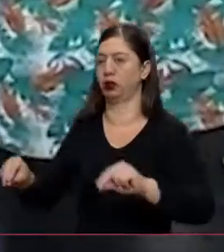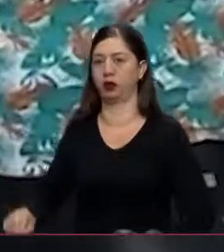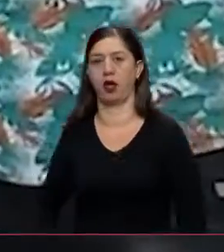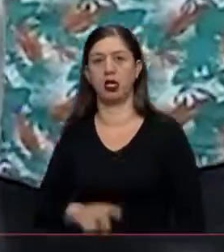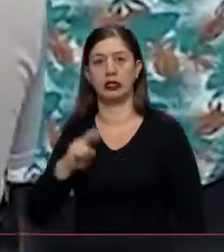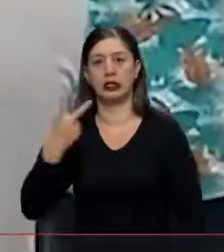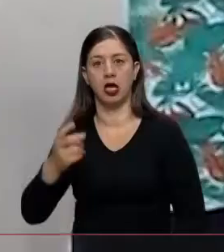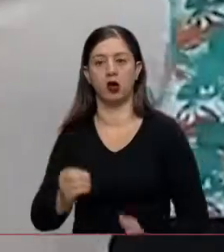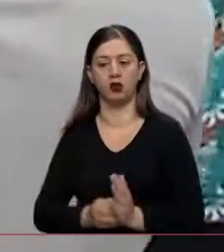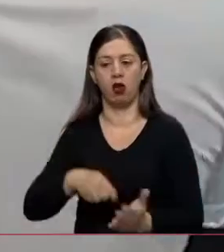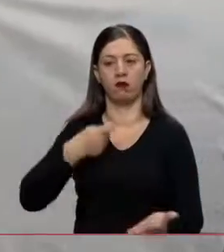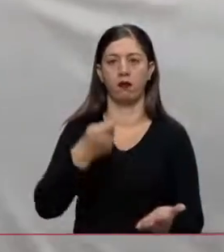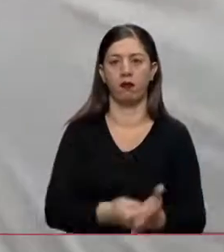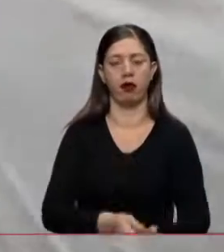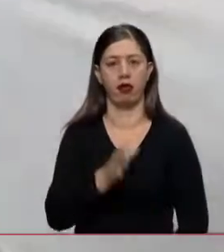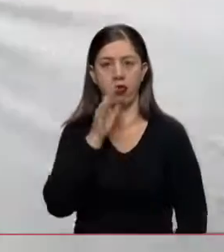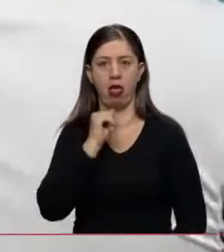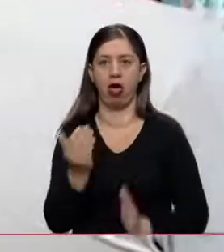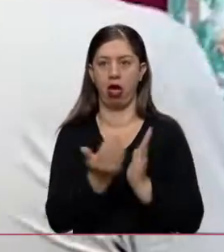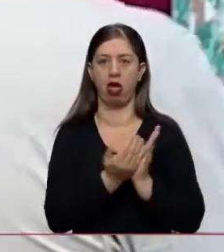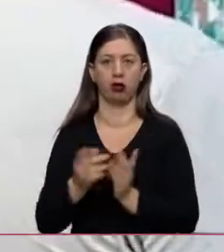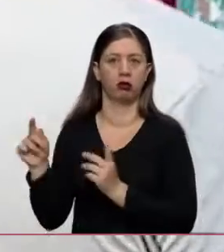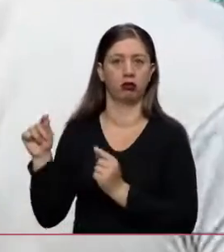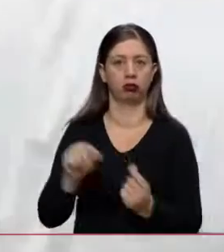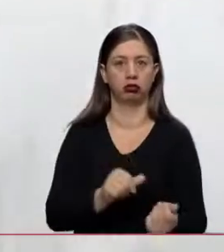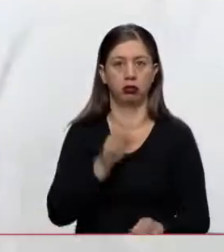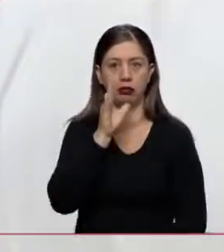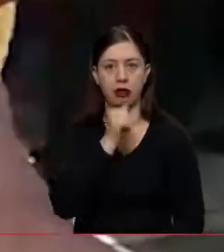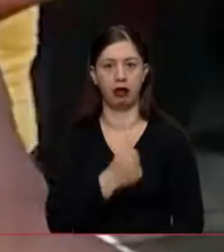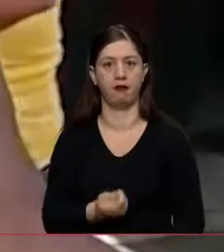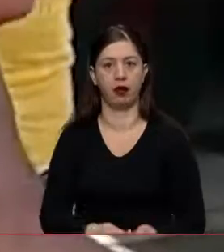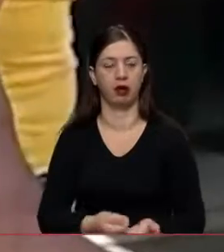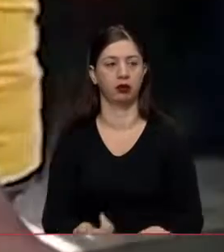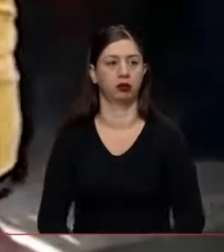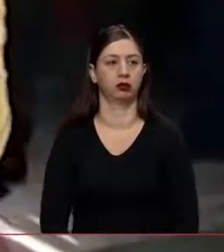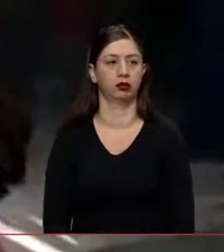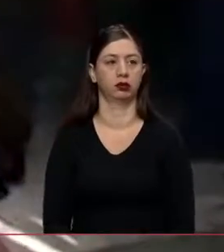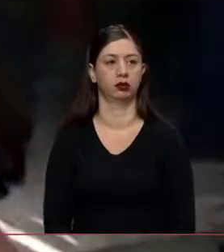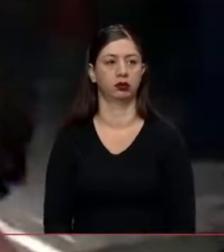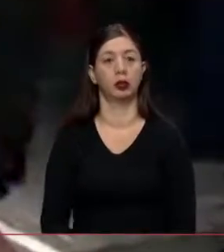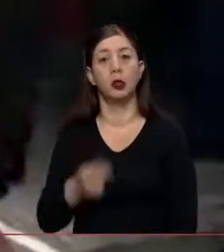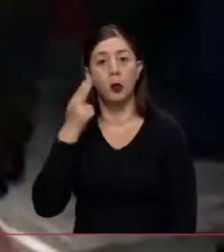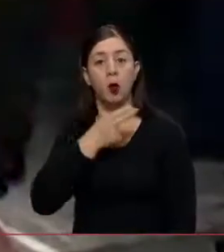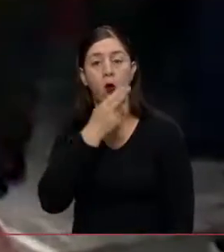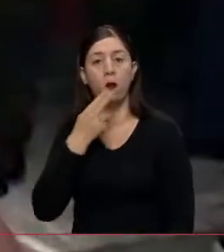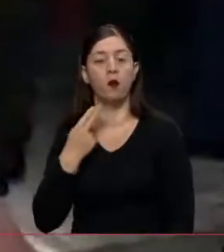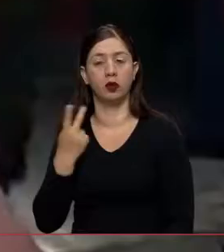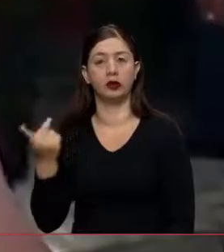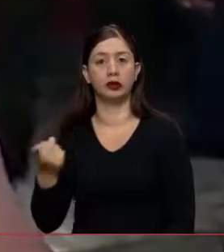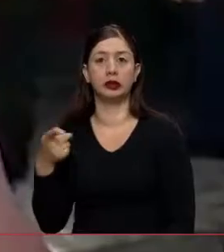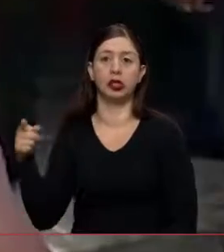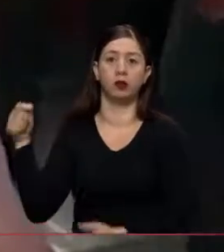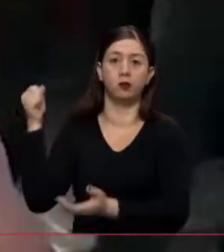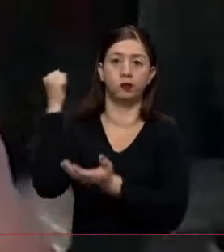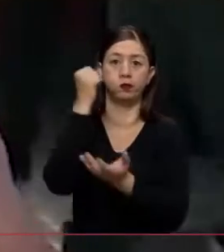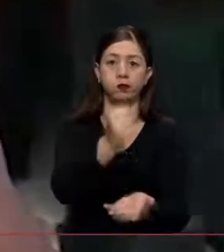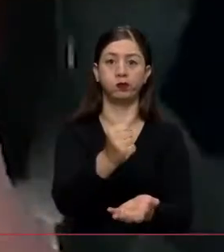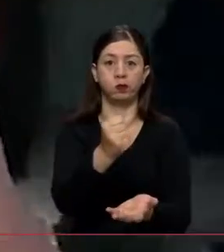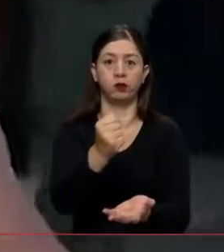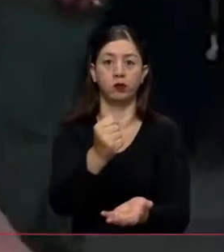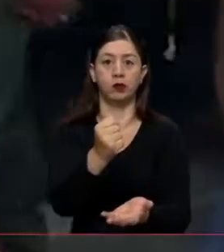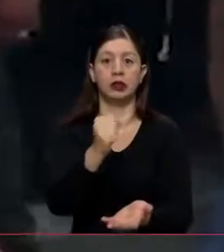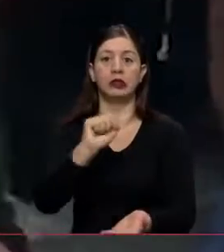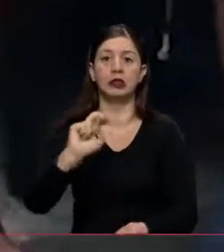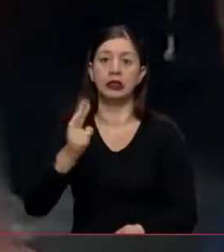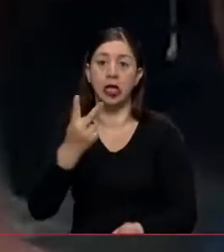segundo pago de recursos de educación. Quedamos con el compromiso de girar los recursos de administración del